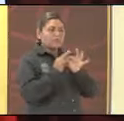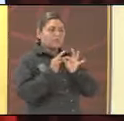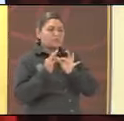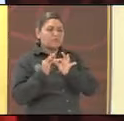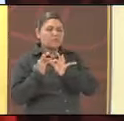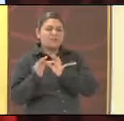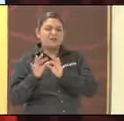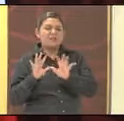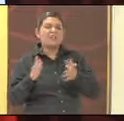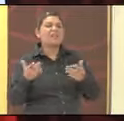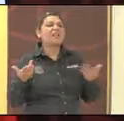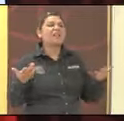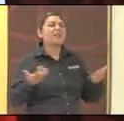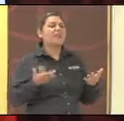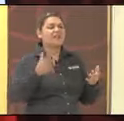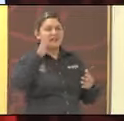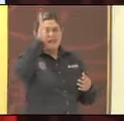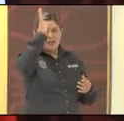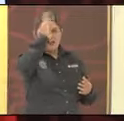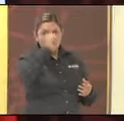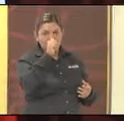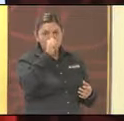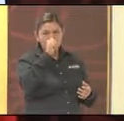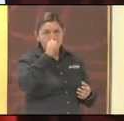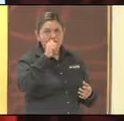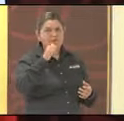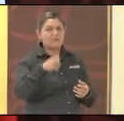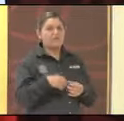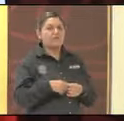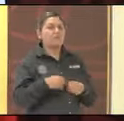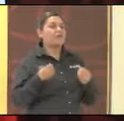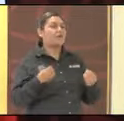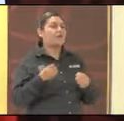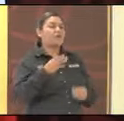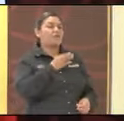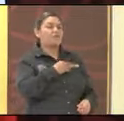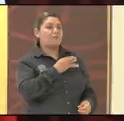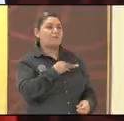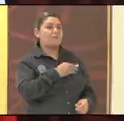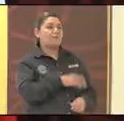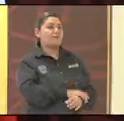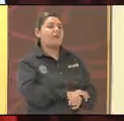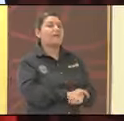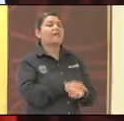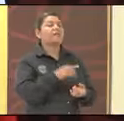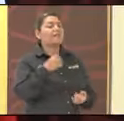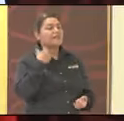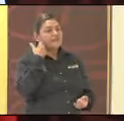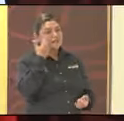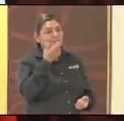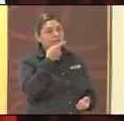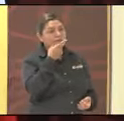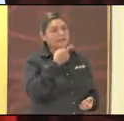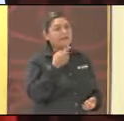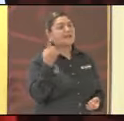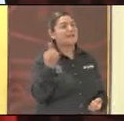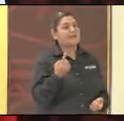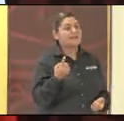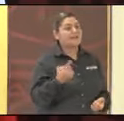y todo lo que tiene que ver con esto, que va, es algo muy bueno. También les quiero comentar que,